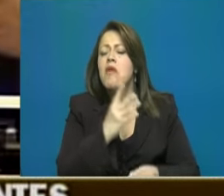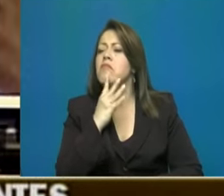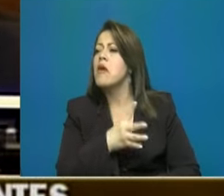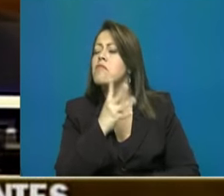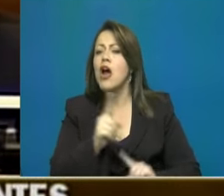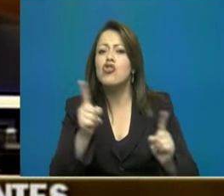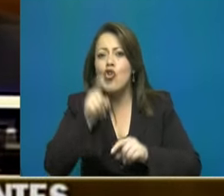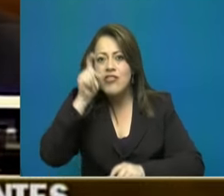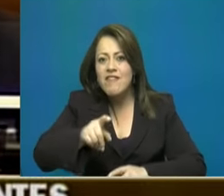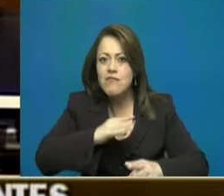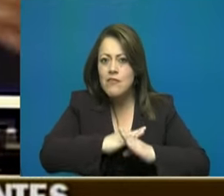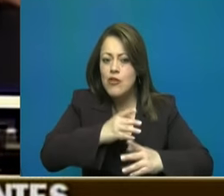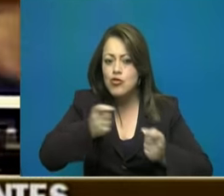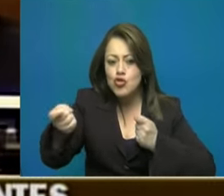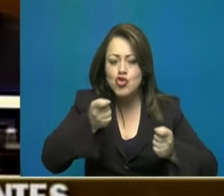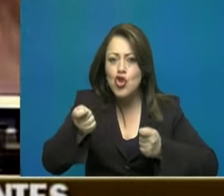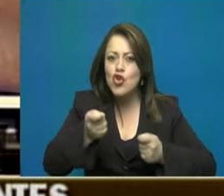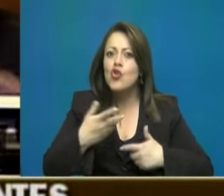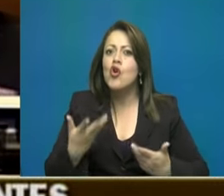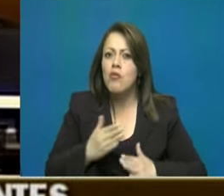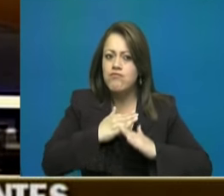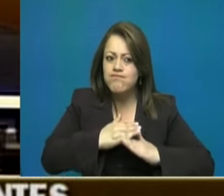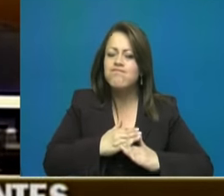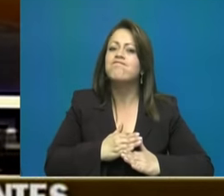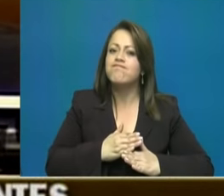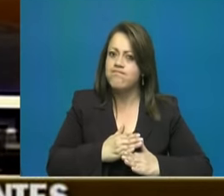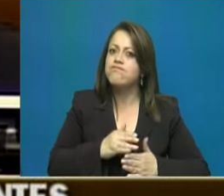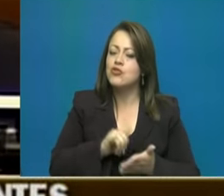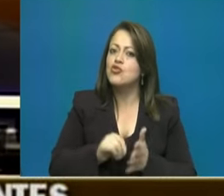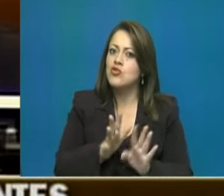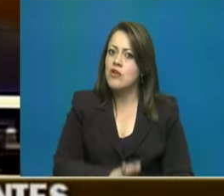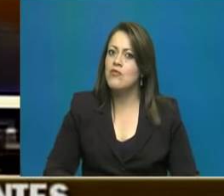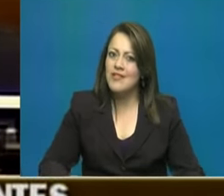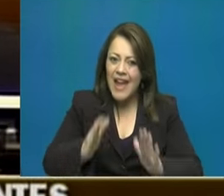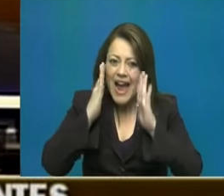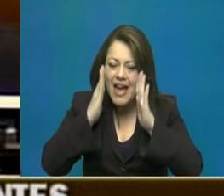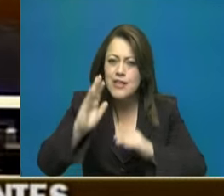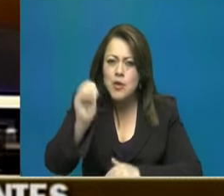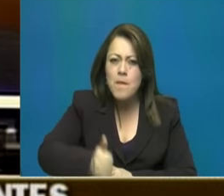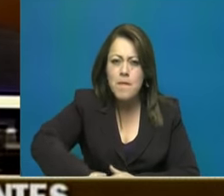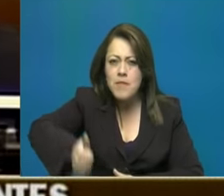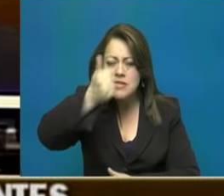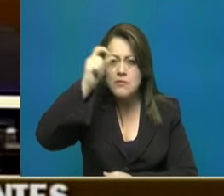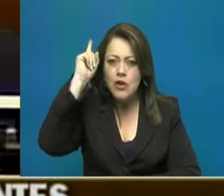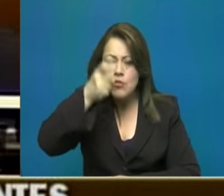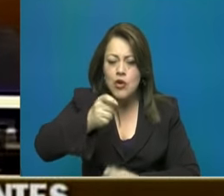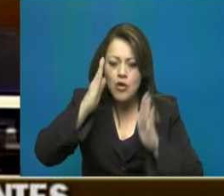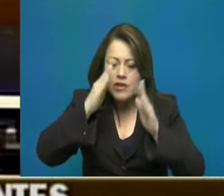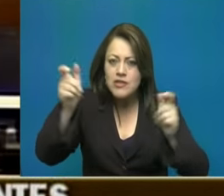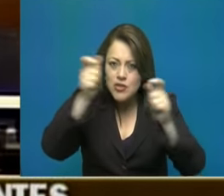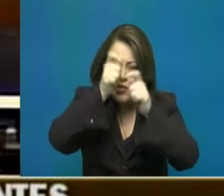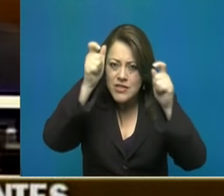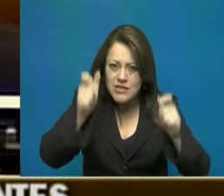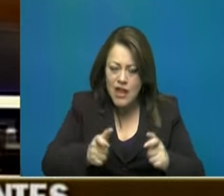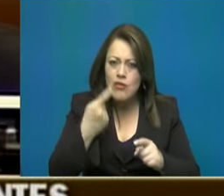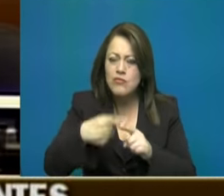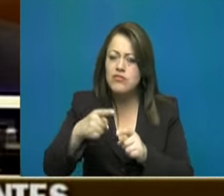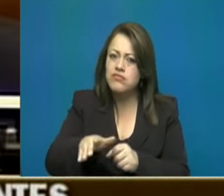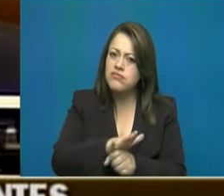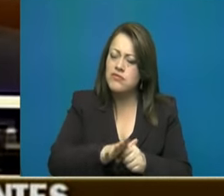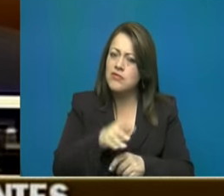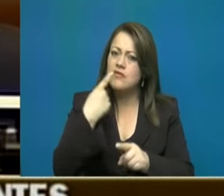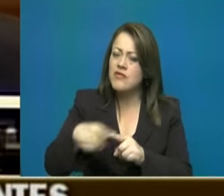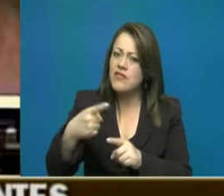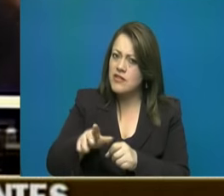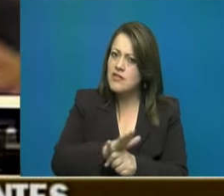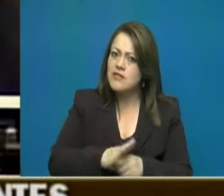que hacen todas estas jugadas sucias, cochinas y que terminan vulnerando el sano debate, el flujo de las ideas y la aceptación libre